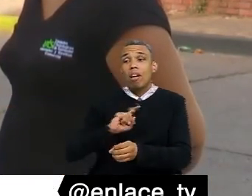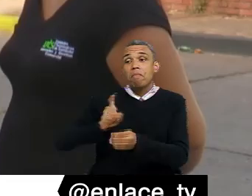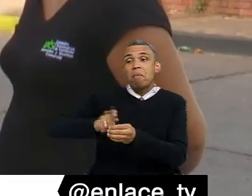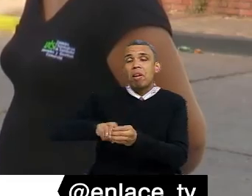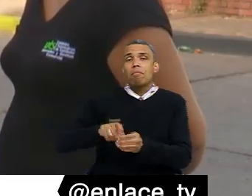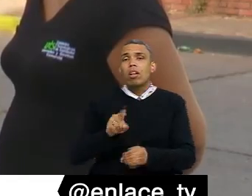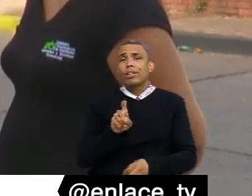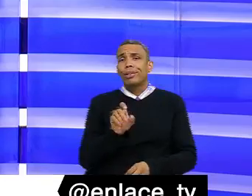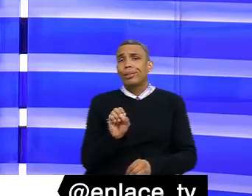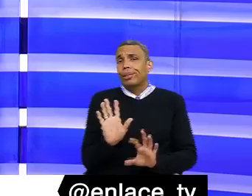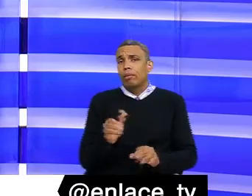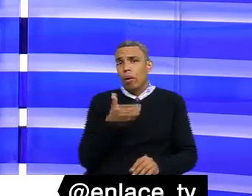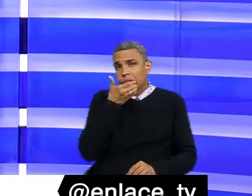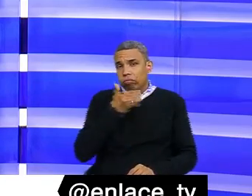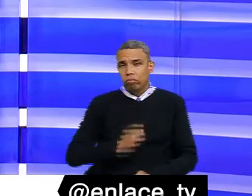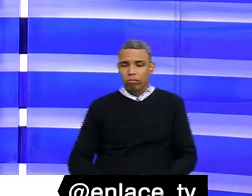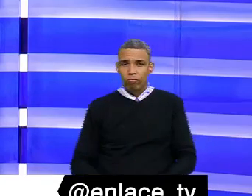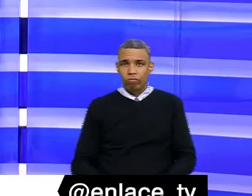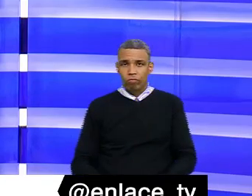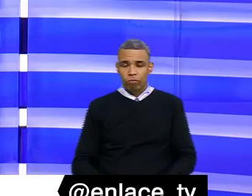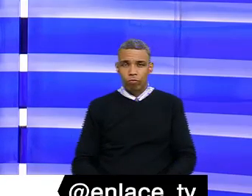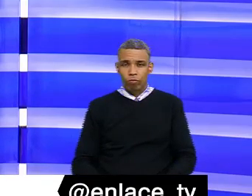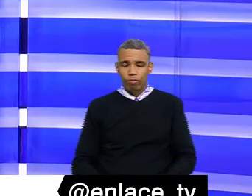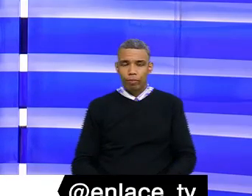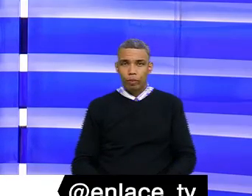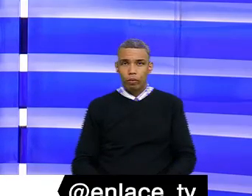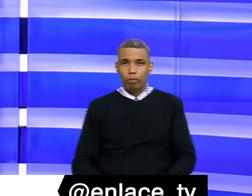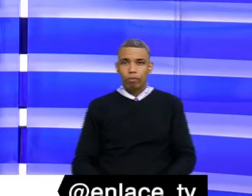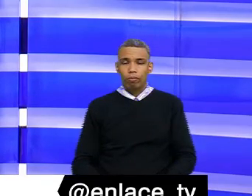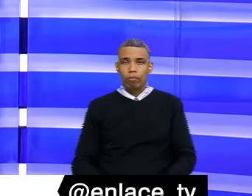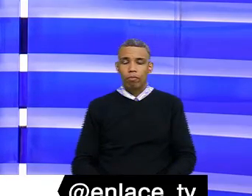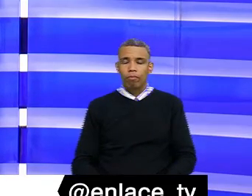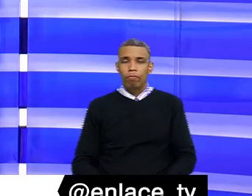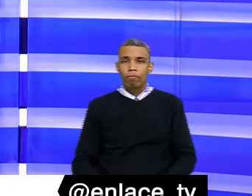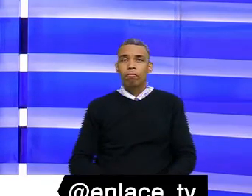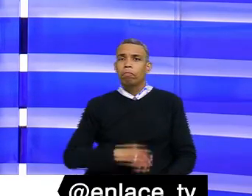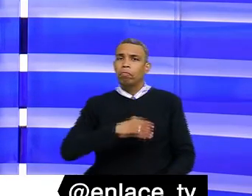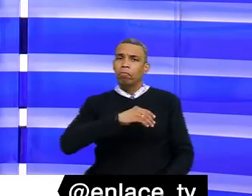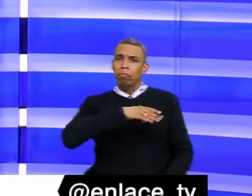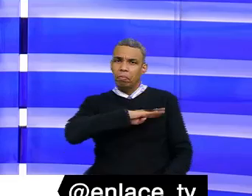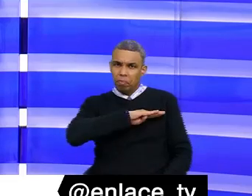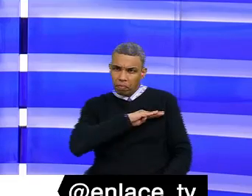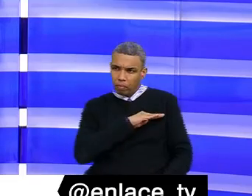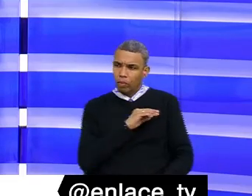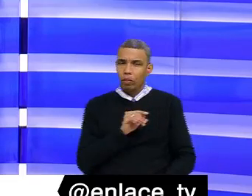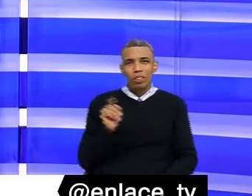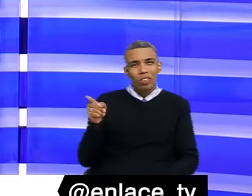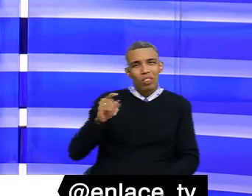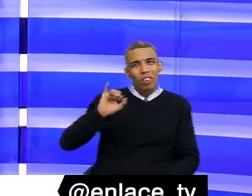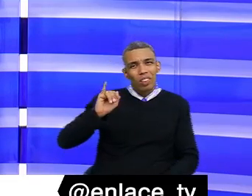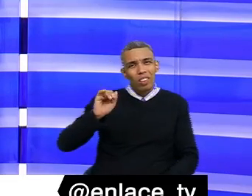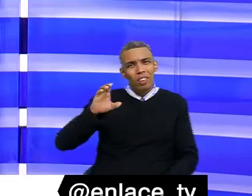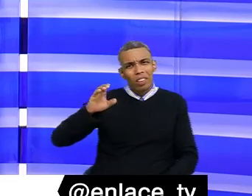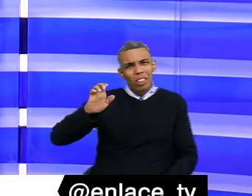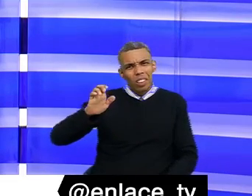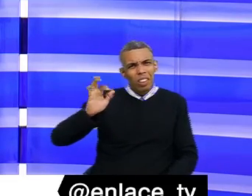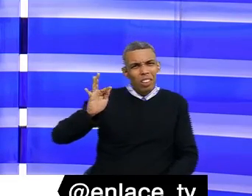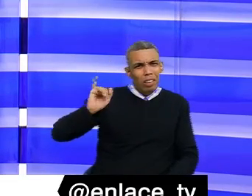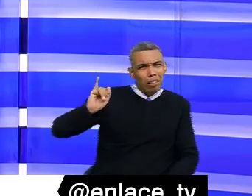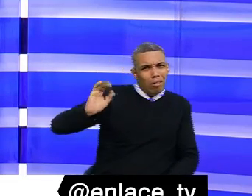superiores. A través de un convenio entre la Alcaldía Local y CETIC, los empresarios de la ciudad pueden acceder